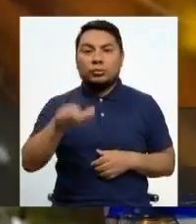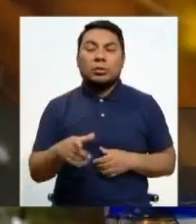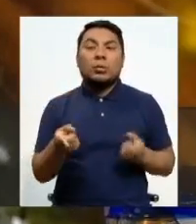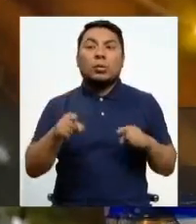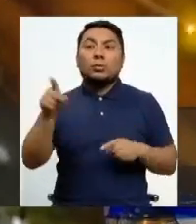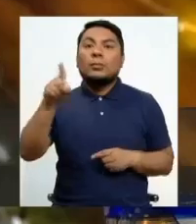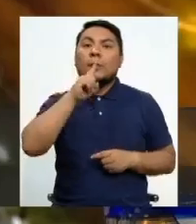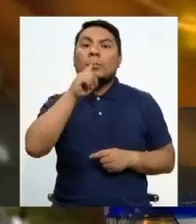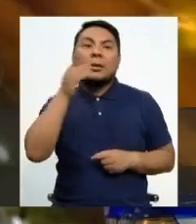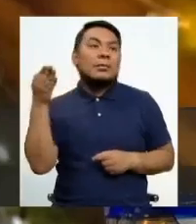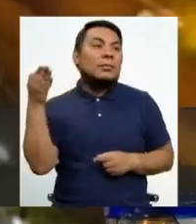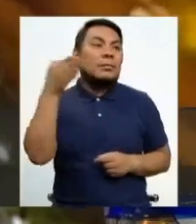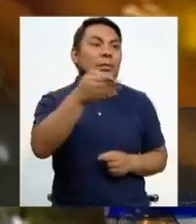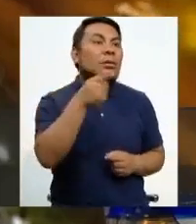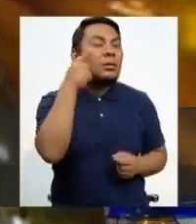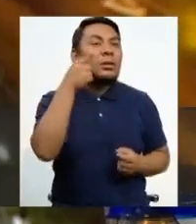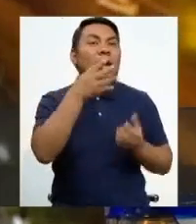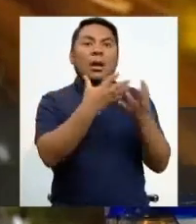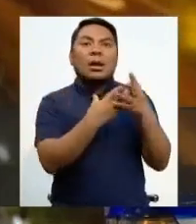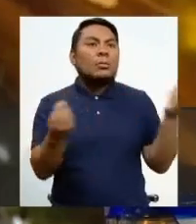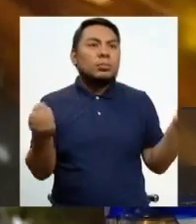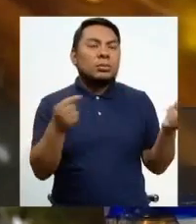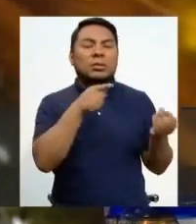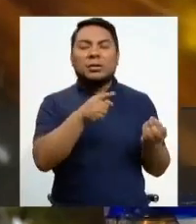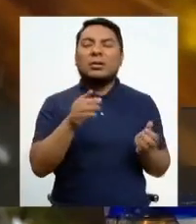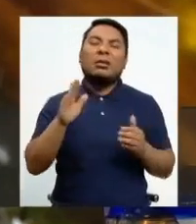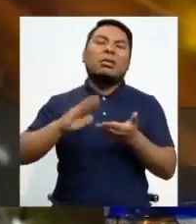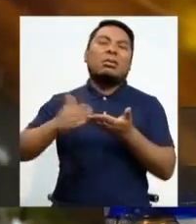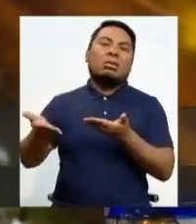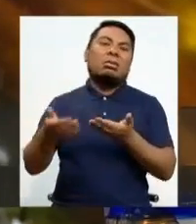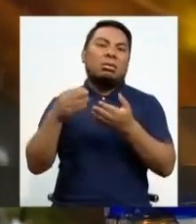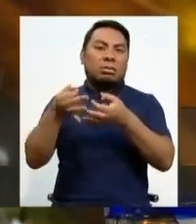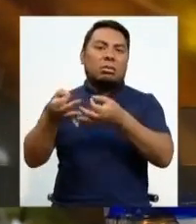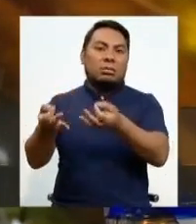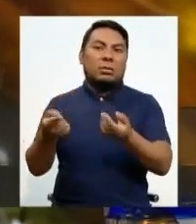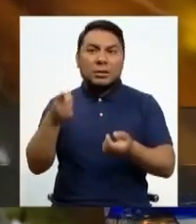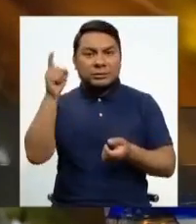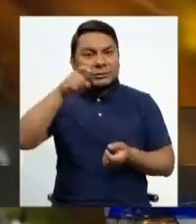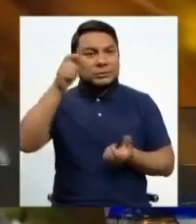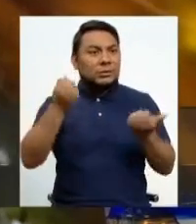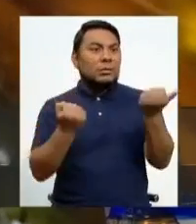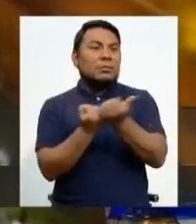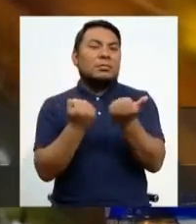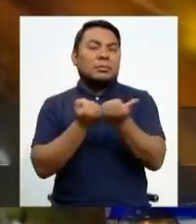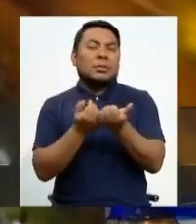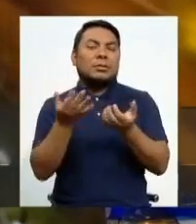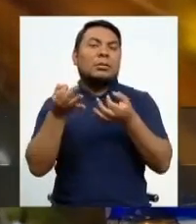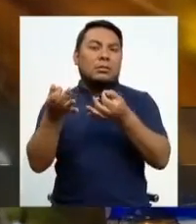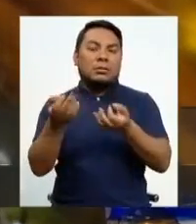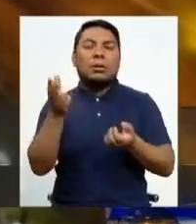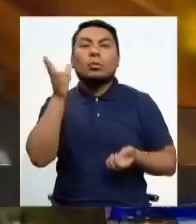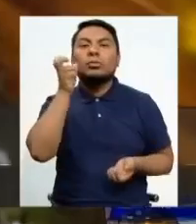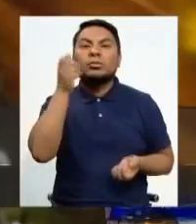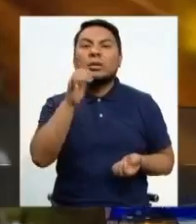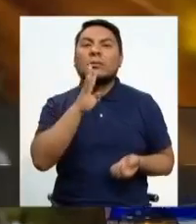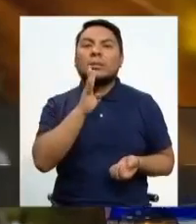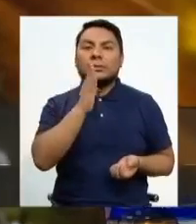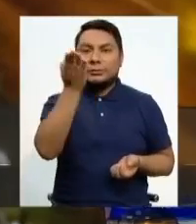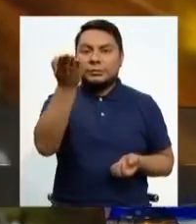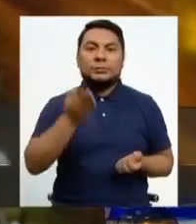sus papás informaron de su desaparición y solicitaron el apoyo de la policía para poder ubicarla. Vamos a escuchar las